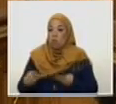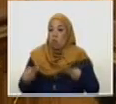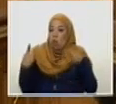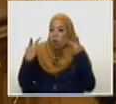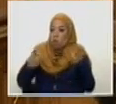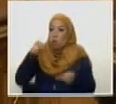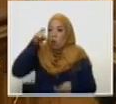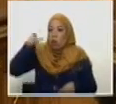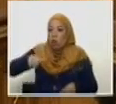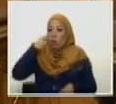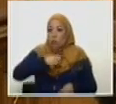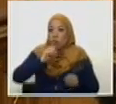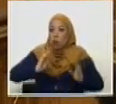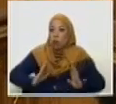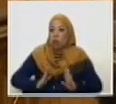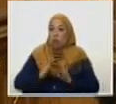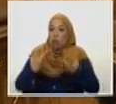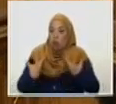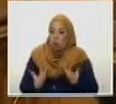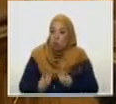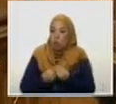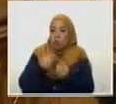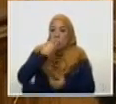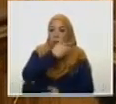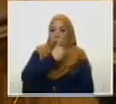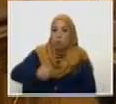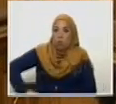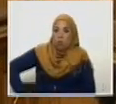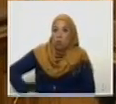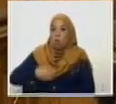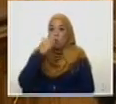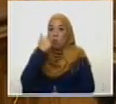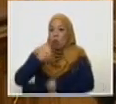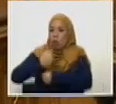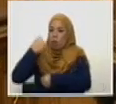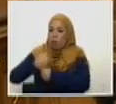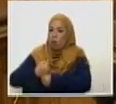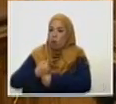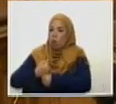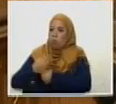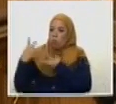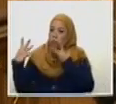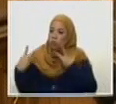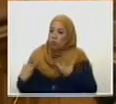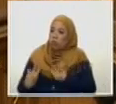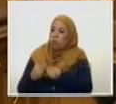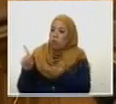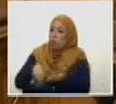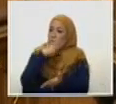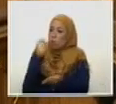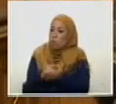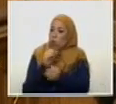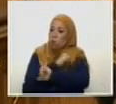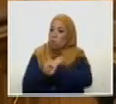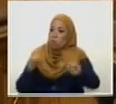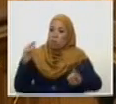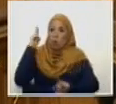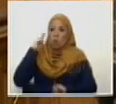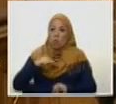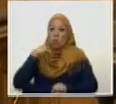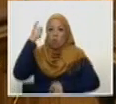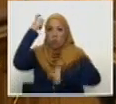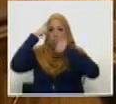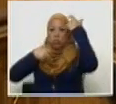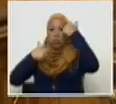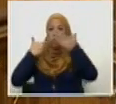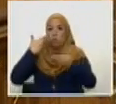pueblo venezolano de acompañar al presidente obrero Nicolás Maduro a concretar el proyecto bolivariano y chavista que